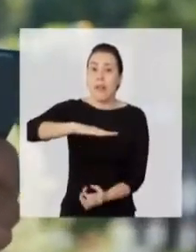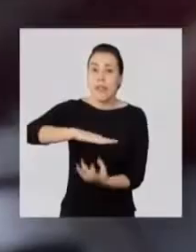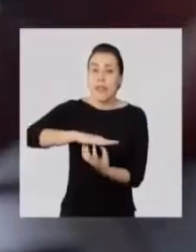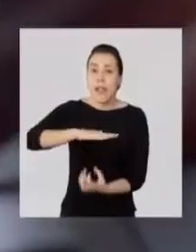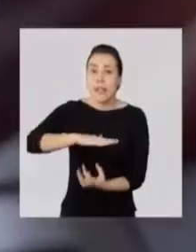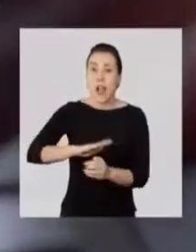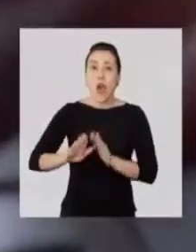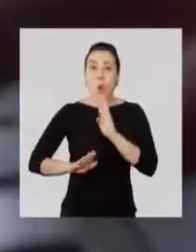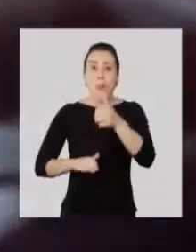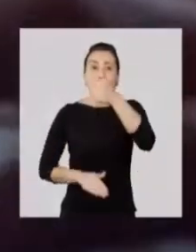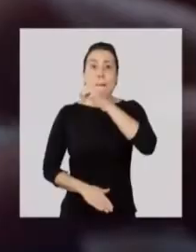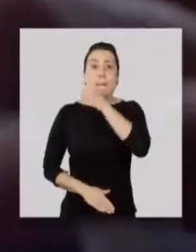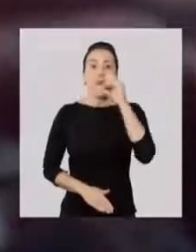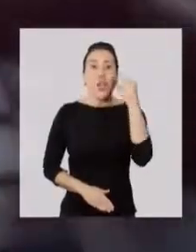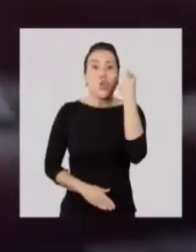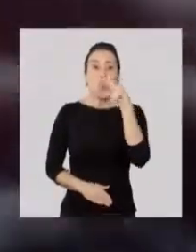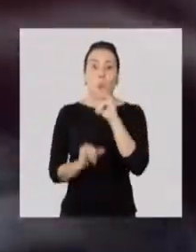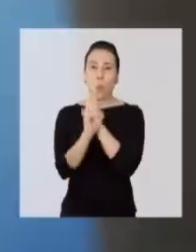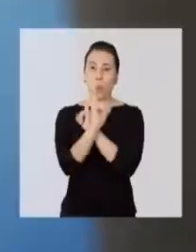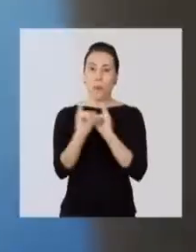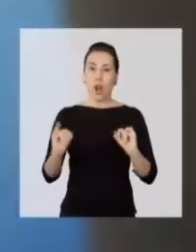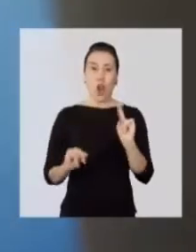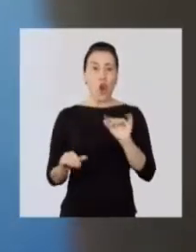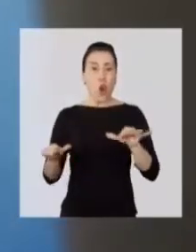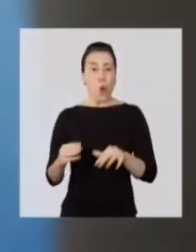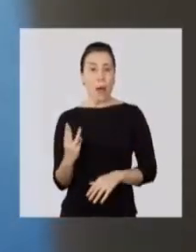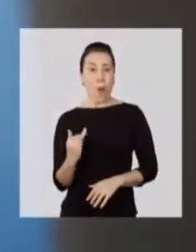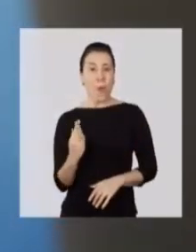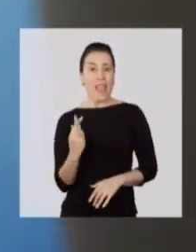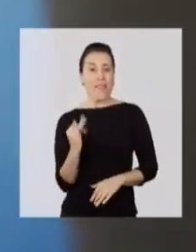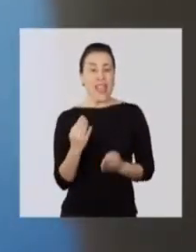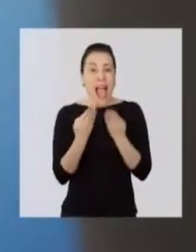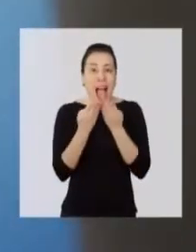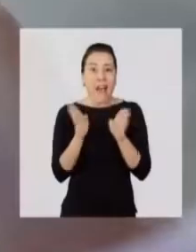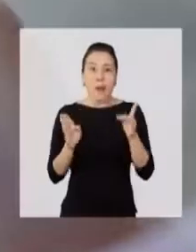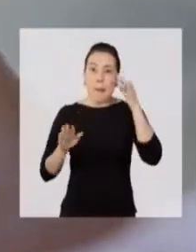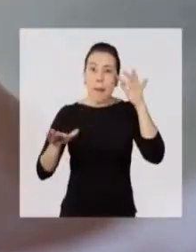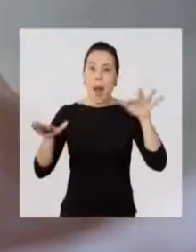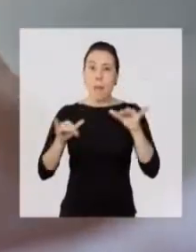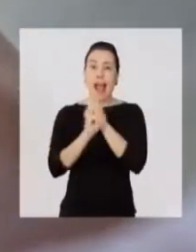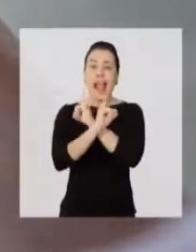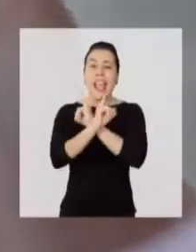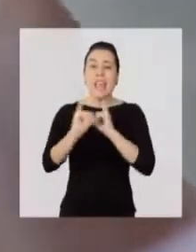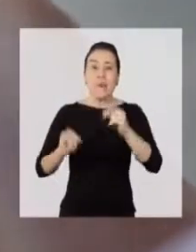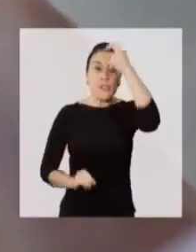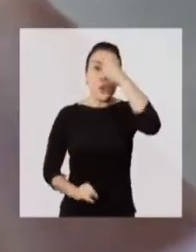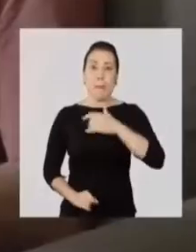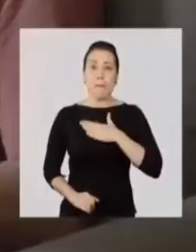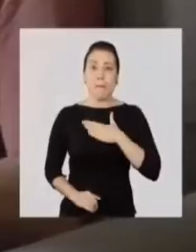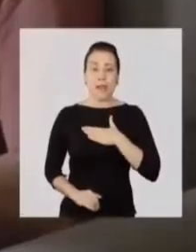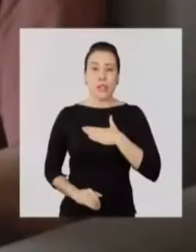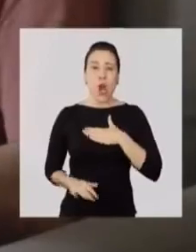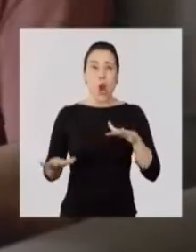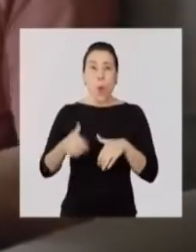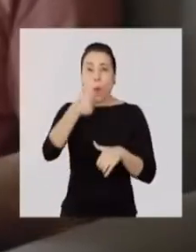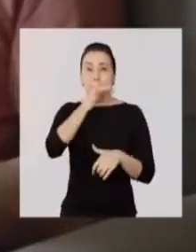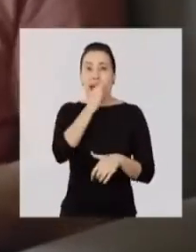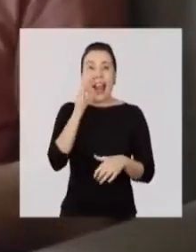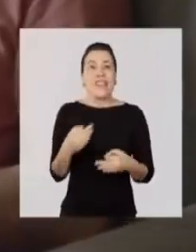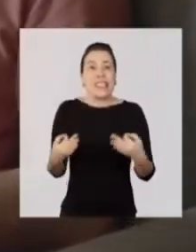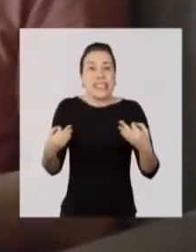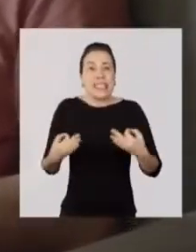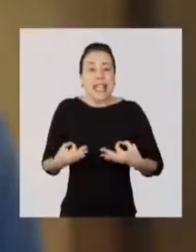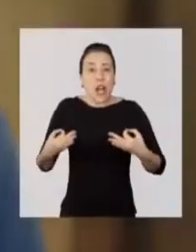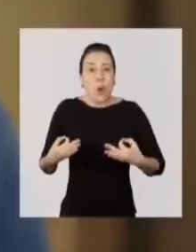descargas. Cuida la privacidad de tu información. No utilices Wi-Fi de acceso abierto para manejar información personal. Usa contraseñas